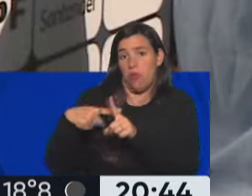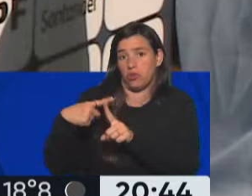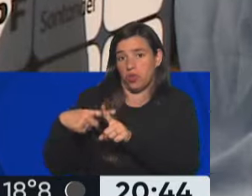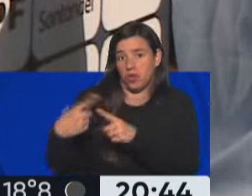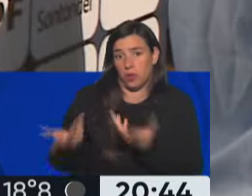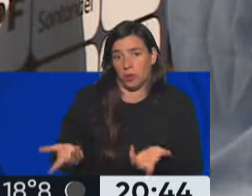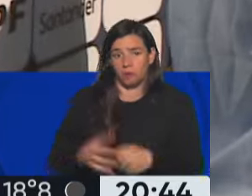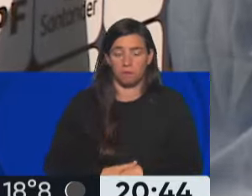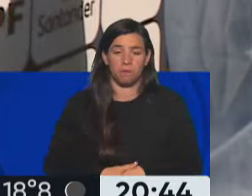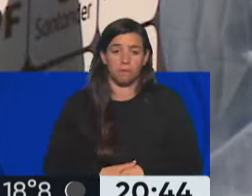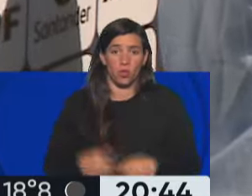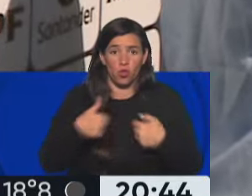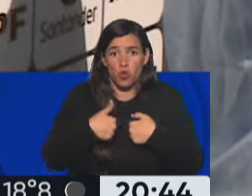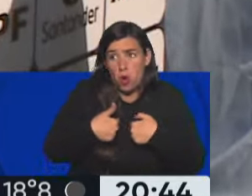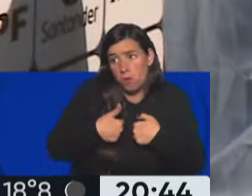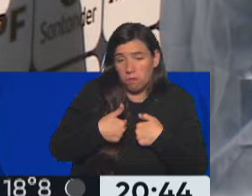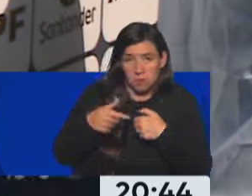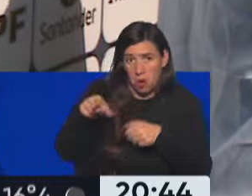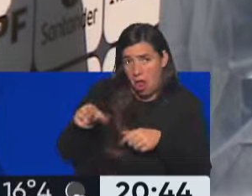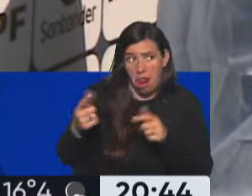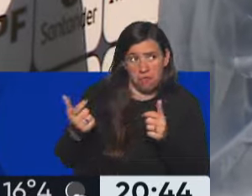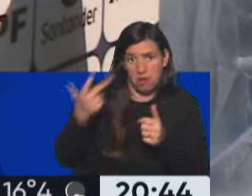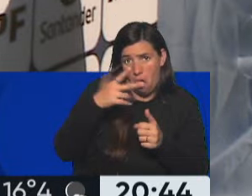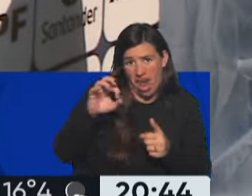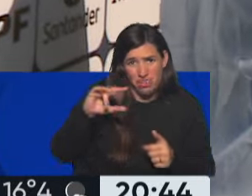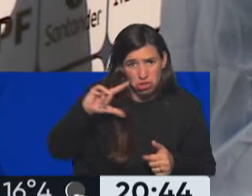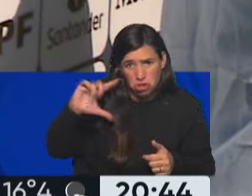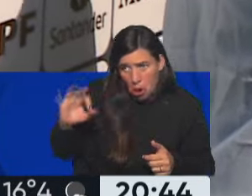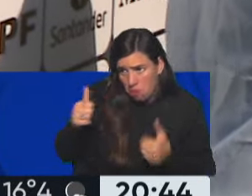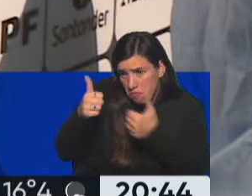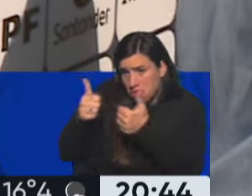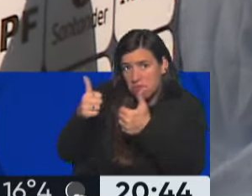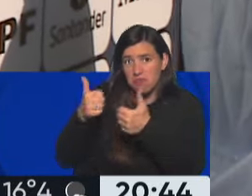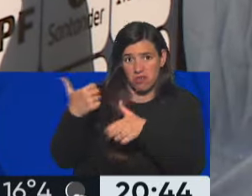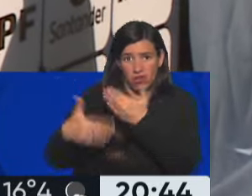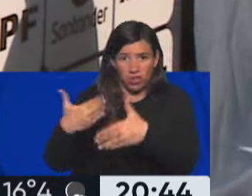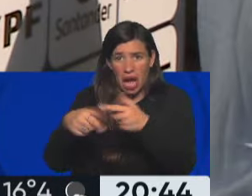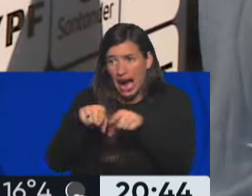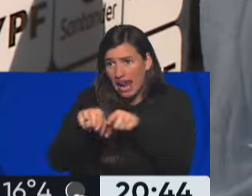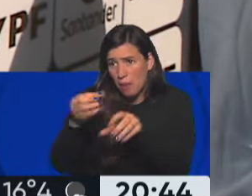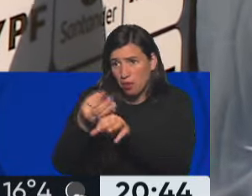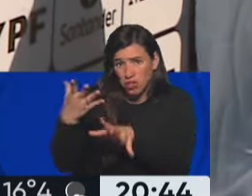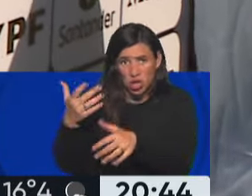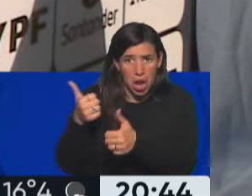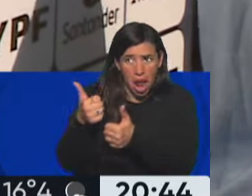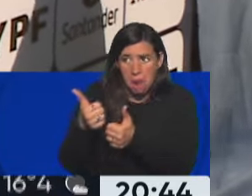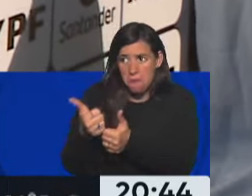lo personal, con Horacio, le deseo de corazón que siga haciendo historia en su carrera profesional, porque